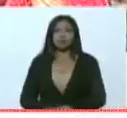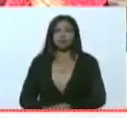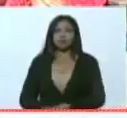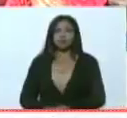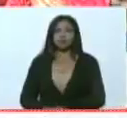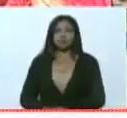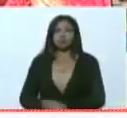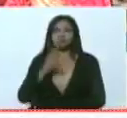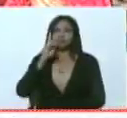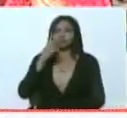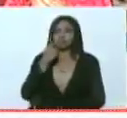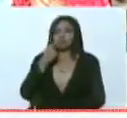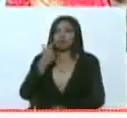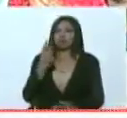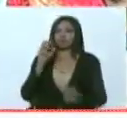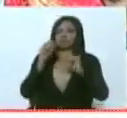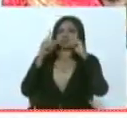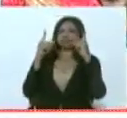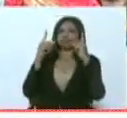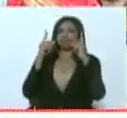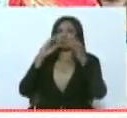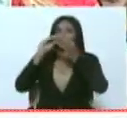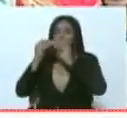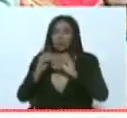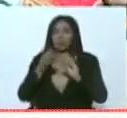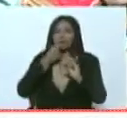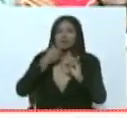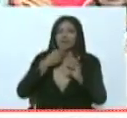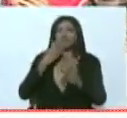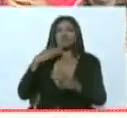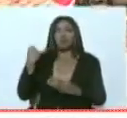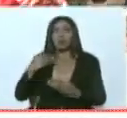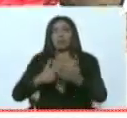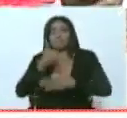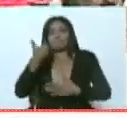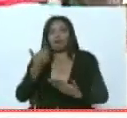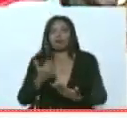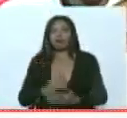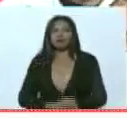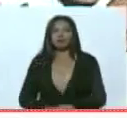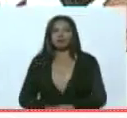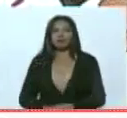había reconocido. Está rejuvenecido, Grillo. ¿Ah?